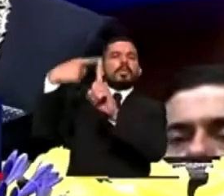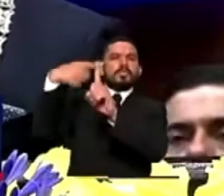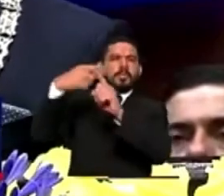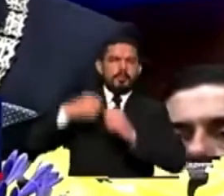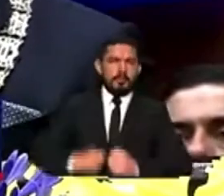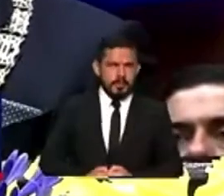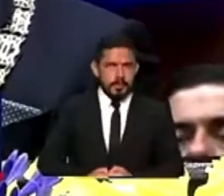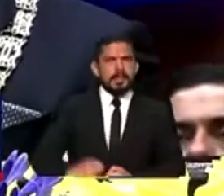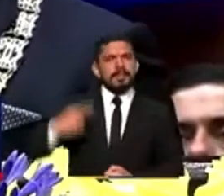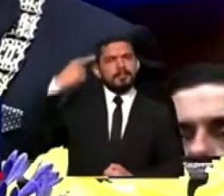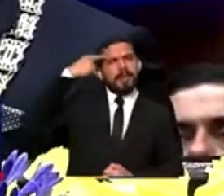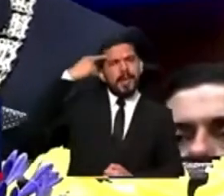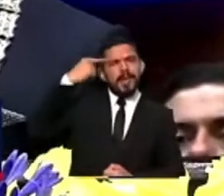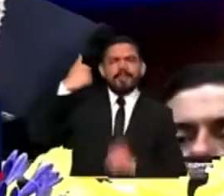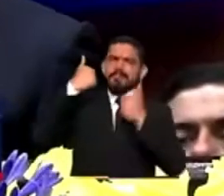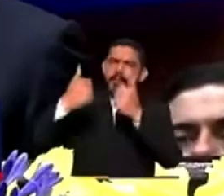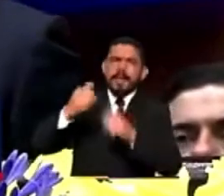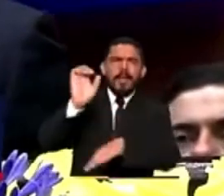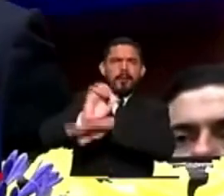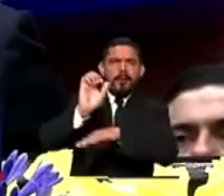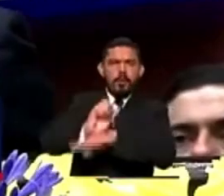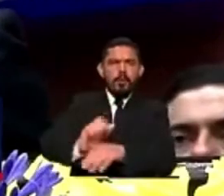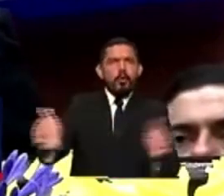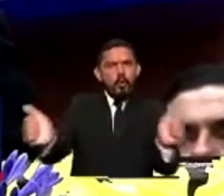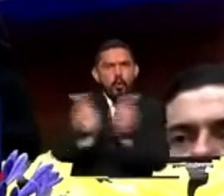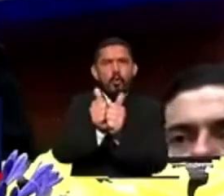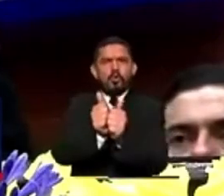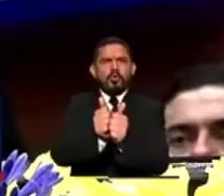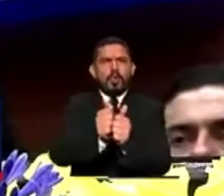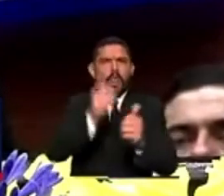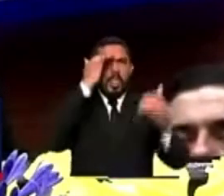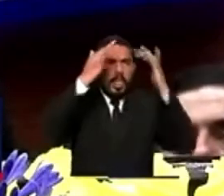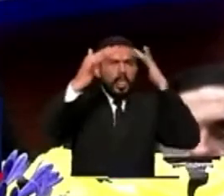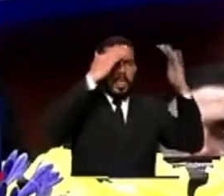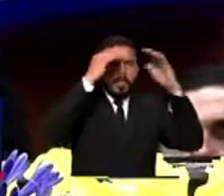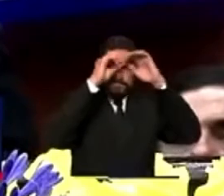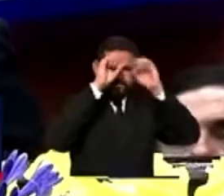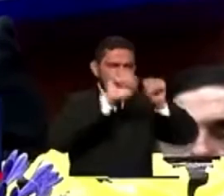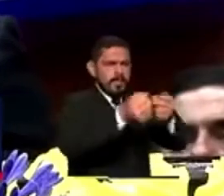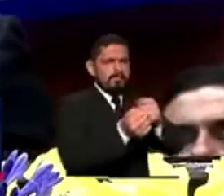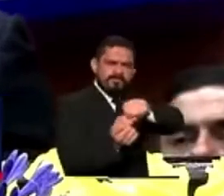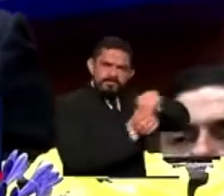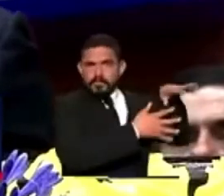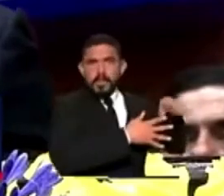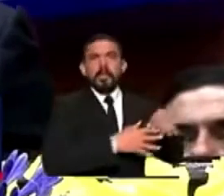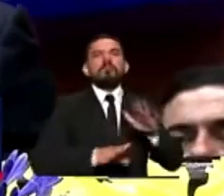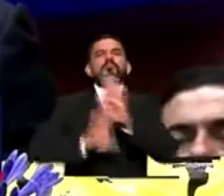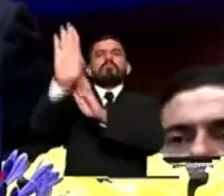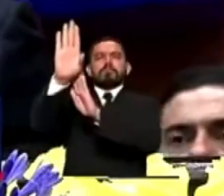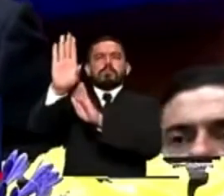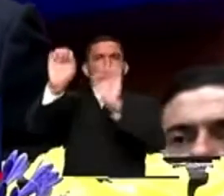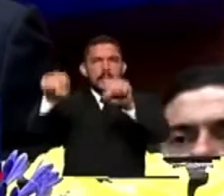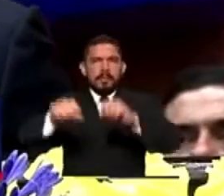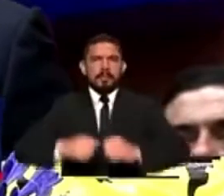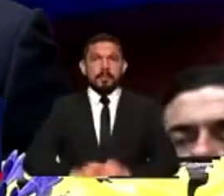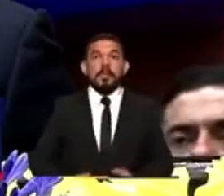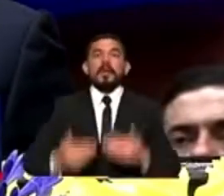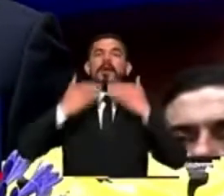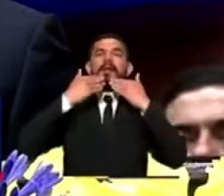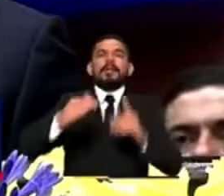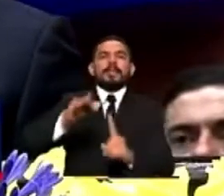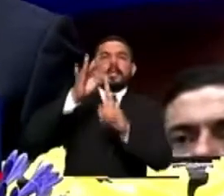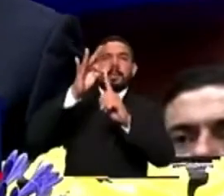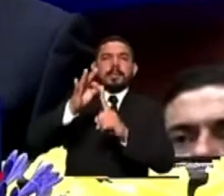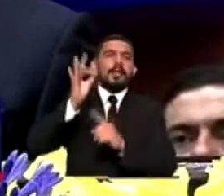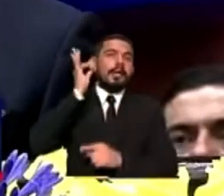siempre he creído en el Ecuador y juntos romperemos rígidos esquemas para adaptarnos y progresar. Quiero agradecer de manera especial